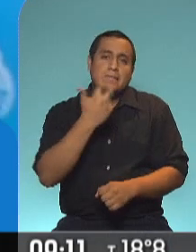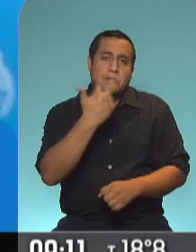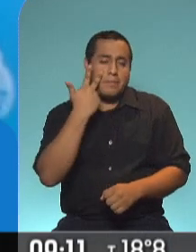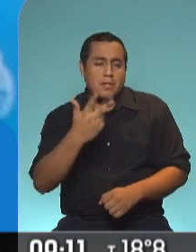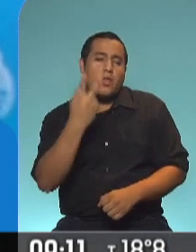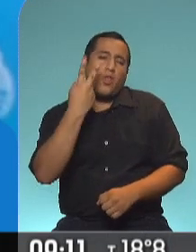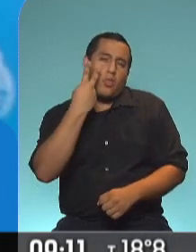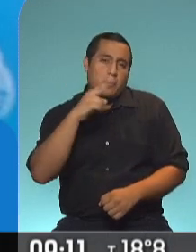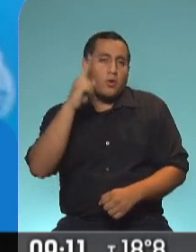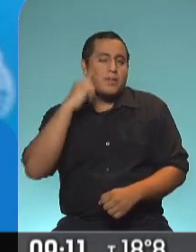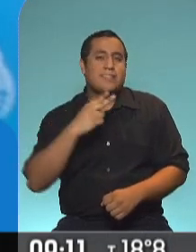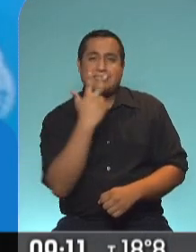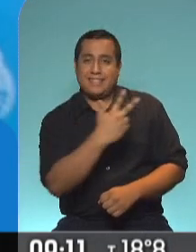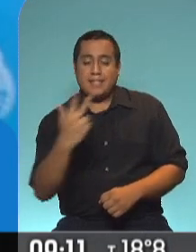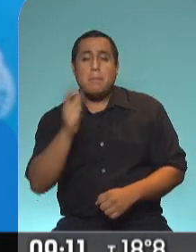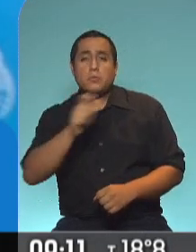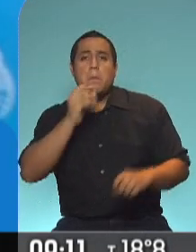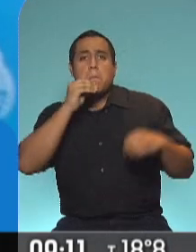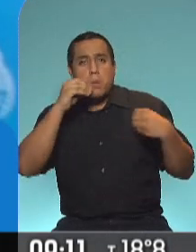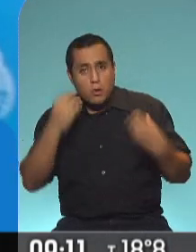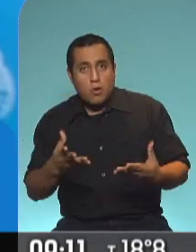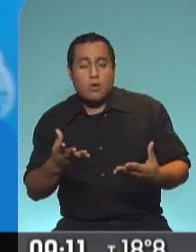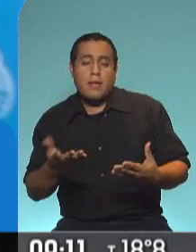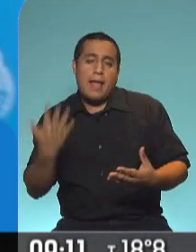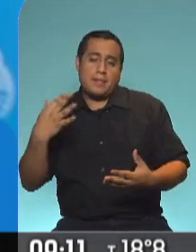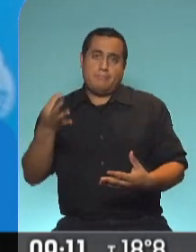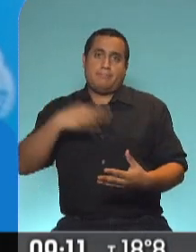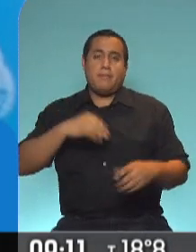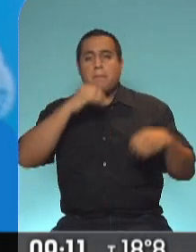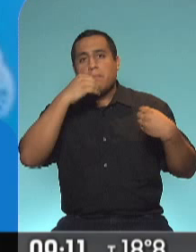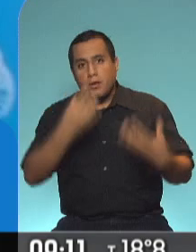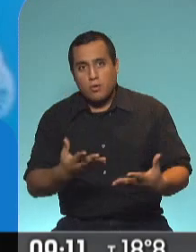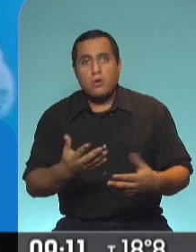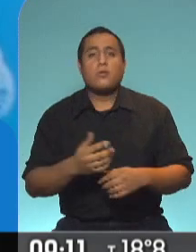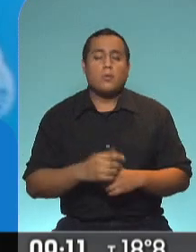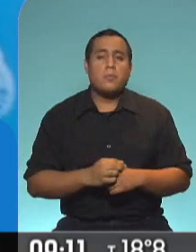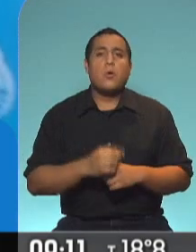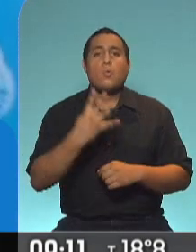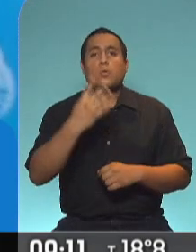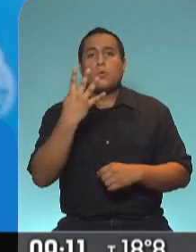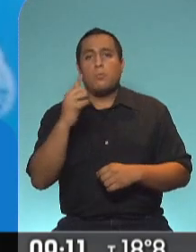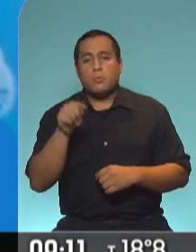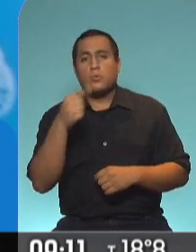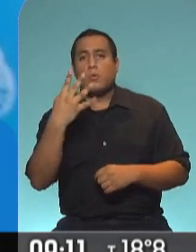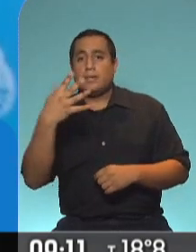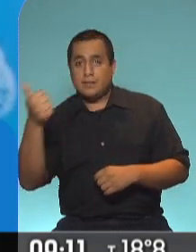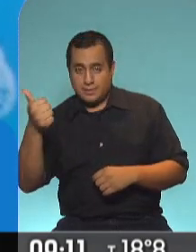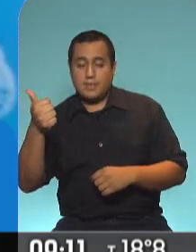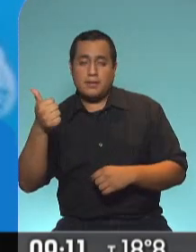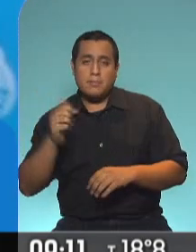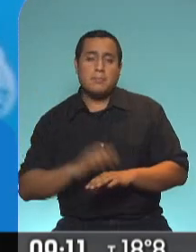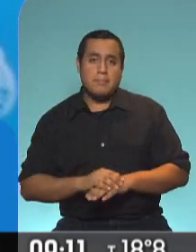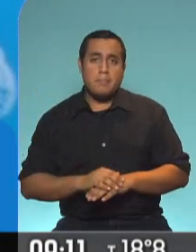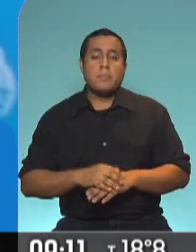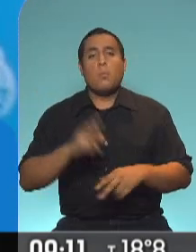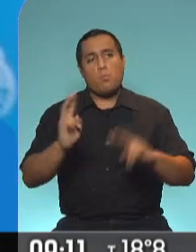933 personas se han recuperado de la infección letalidad 4.46 en función de